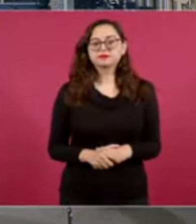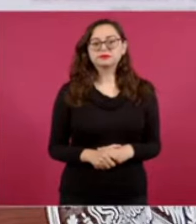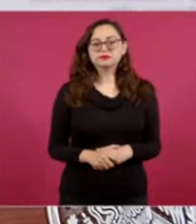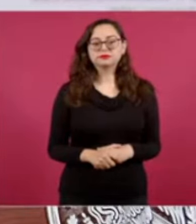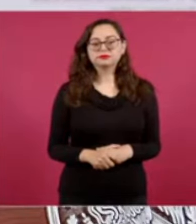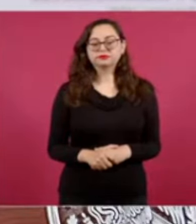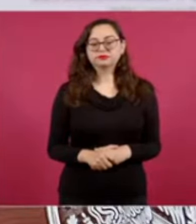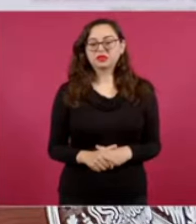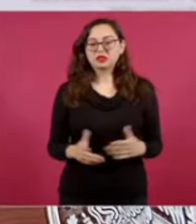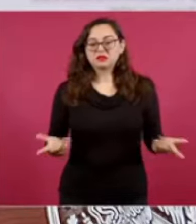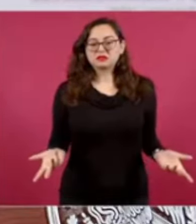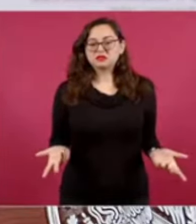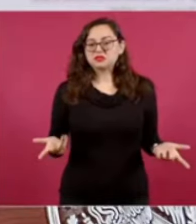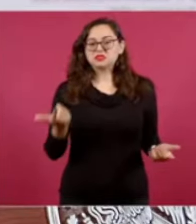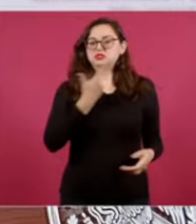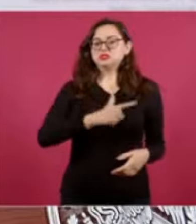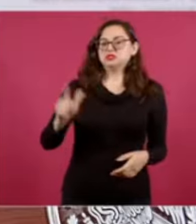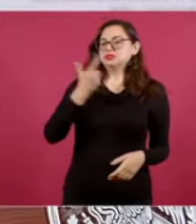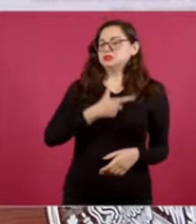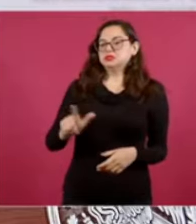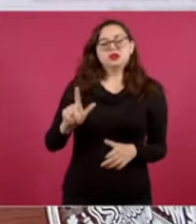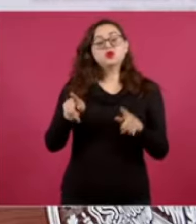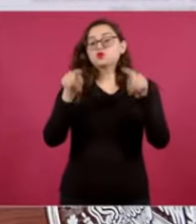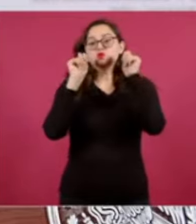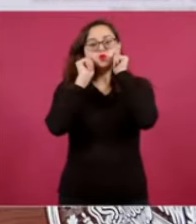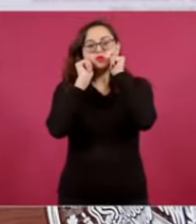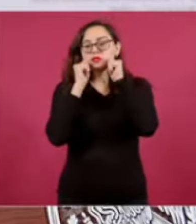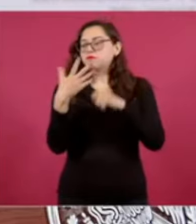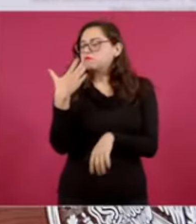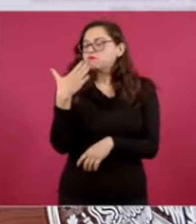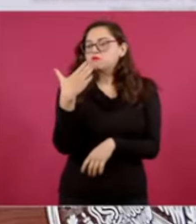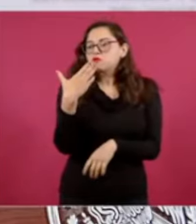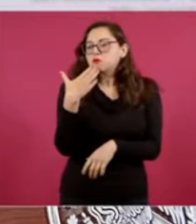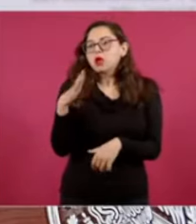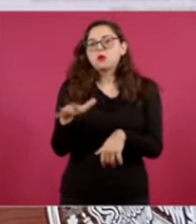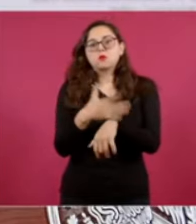la cuestionen, qué bueno, porque si no, imagínense.